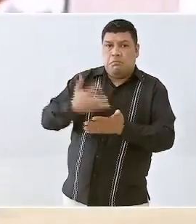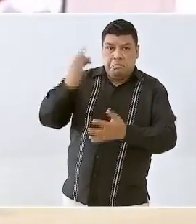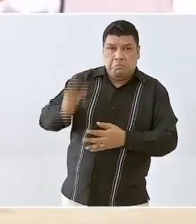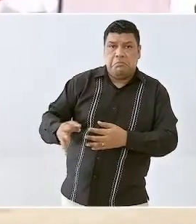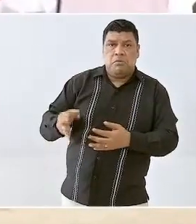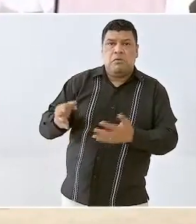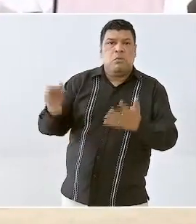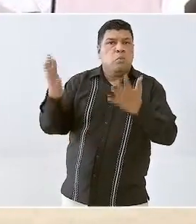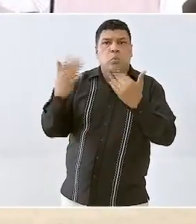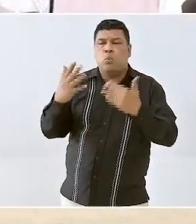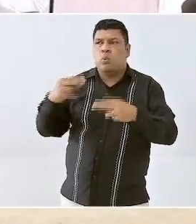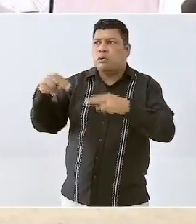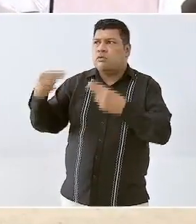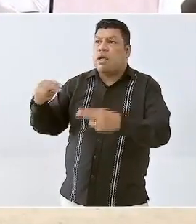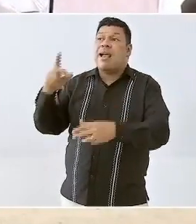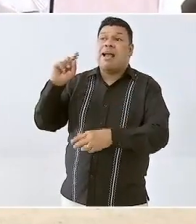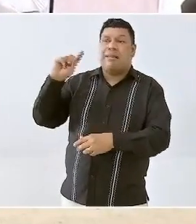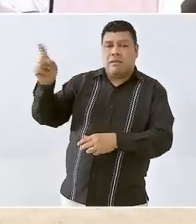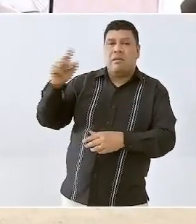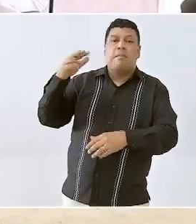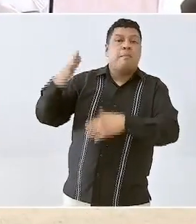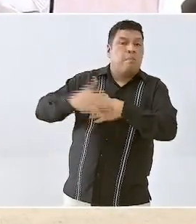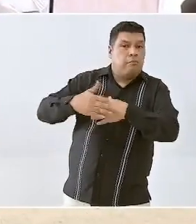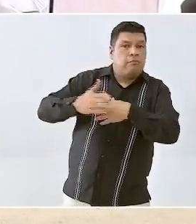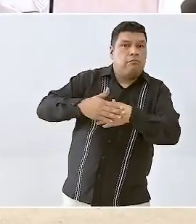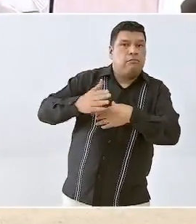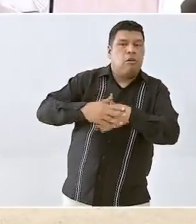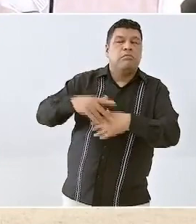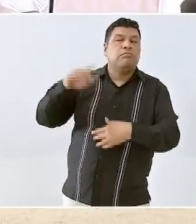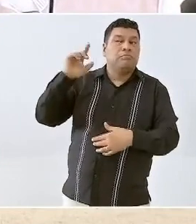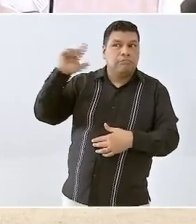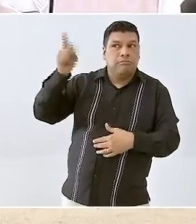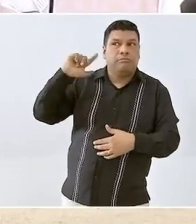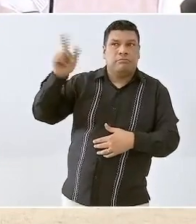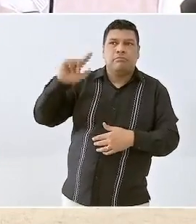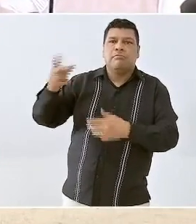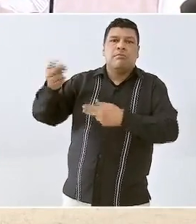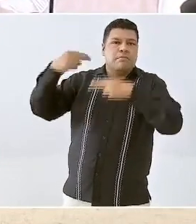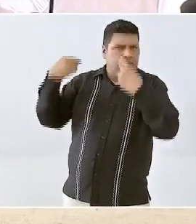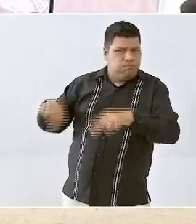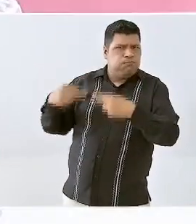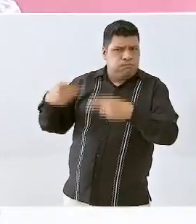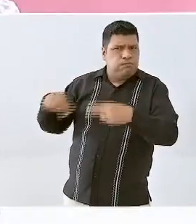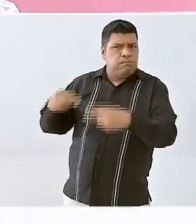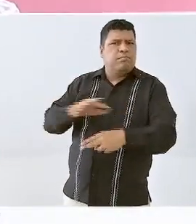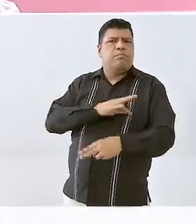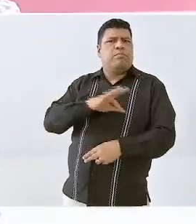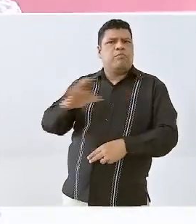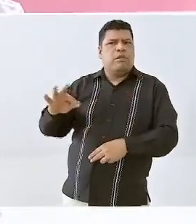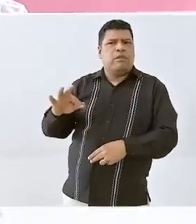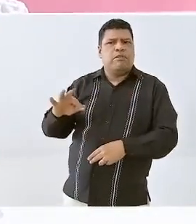Es un potencial que se tiene y